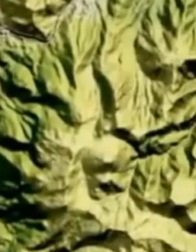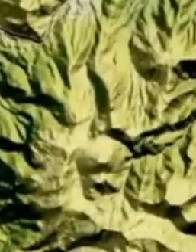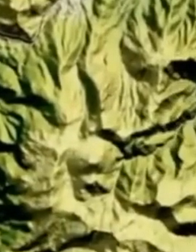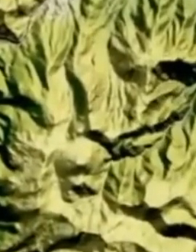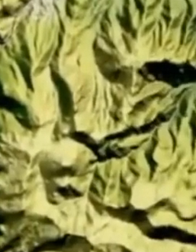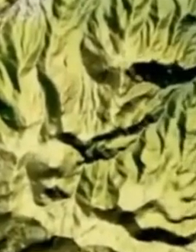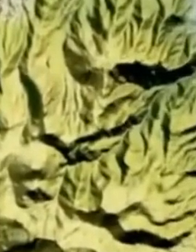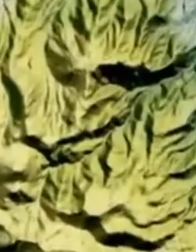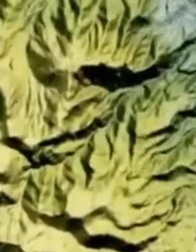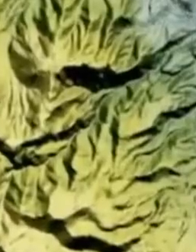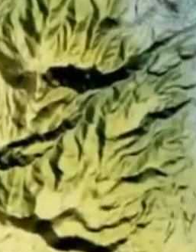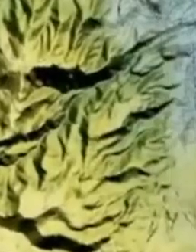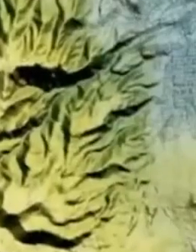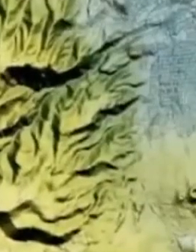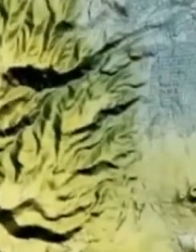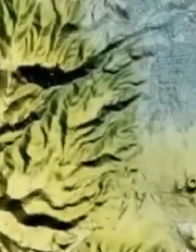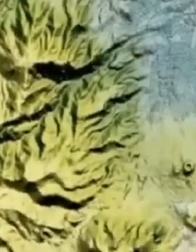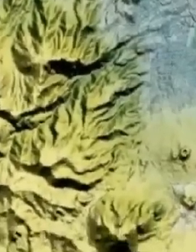Avance a la fecha,